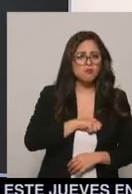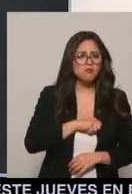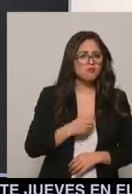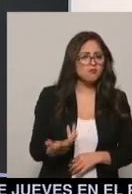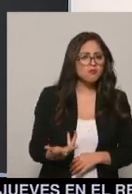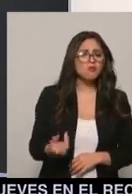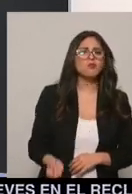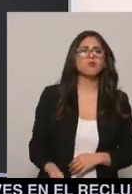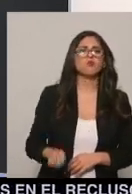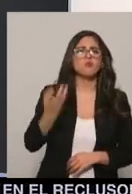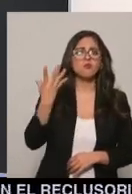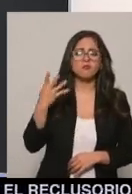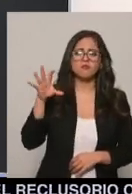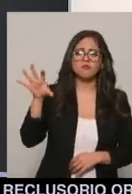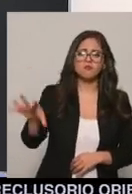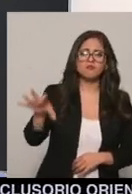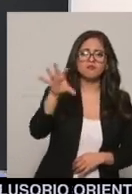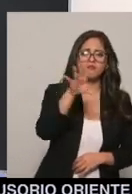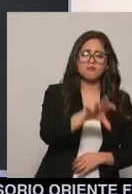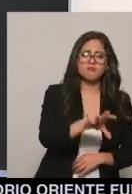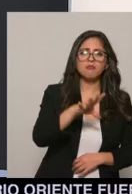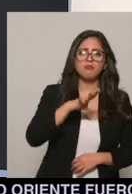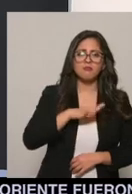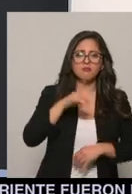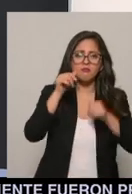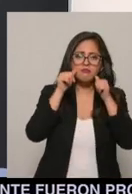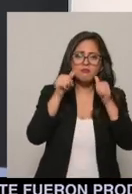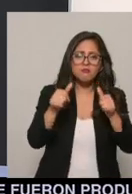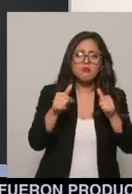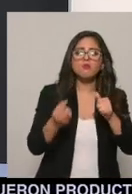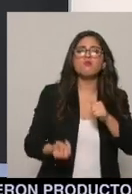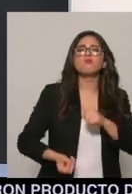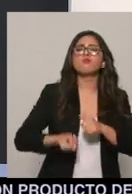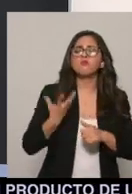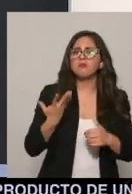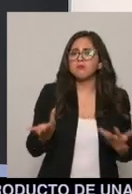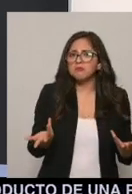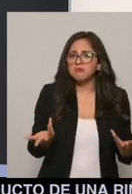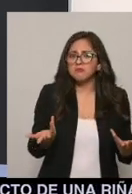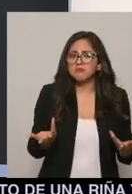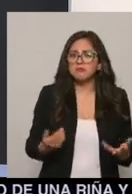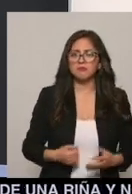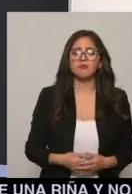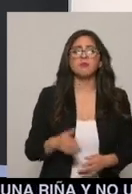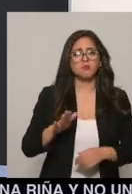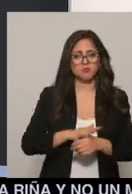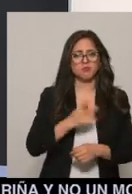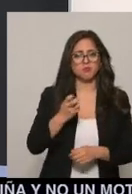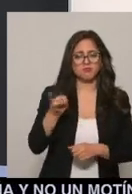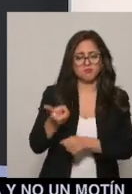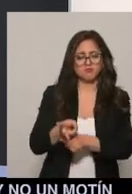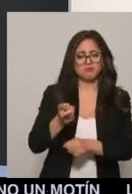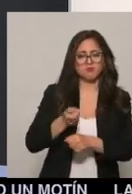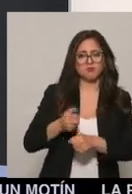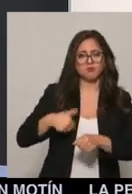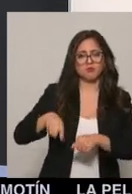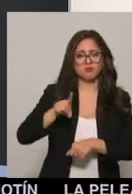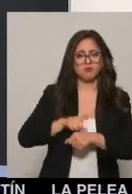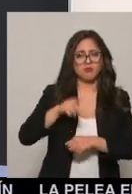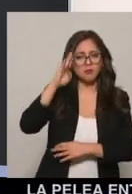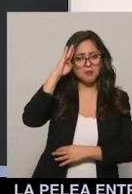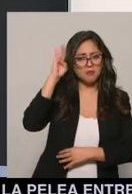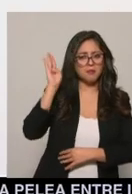¿Cuántas unidades existen y a cuántas personas se atienden? Bueno, pues para esto hemos invitado esta mañana al